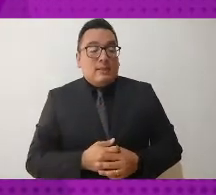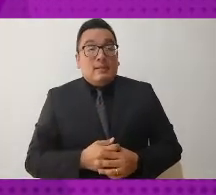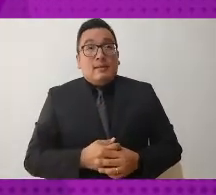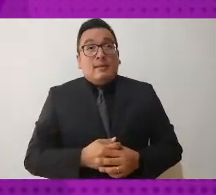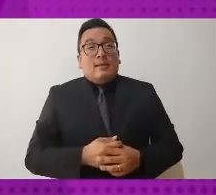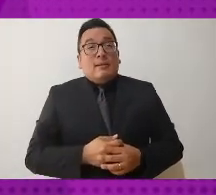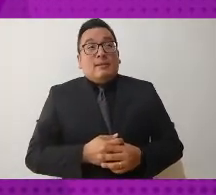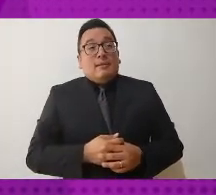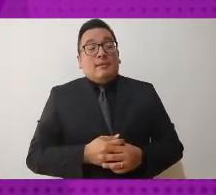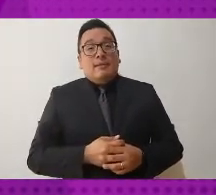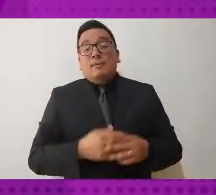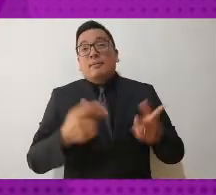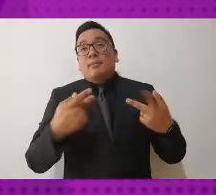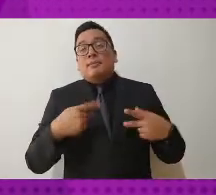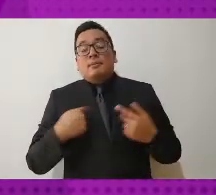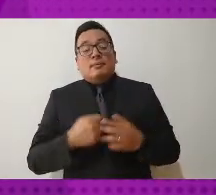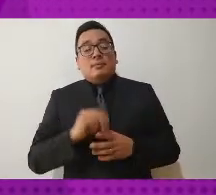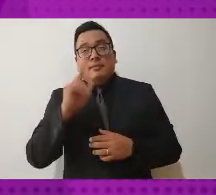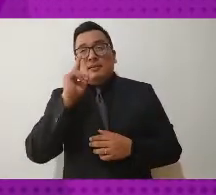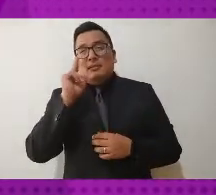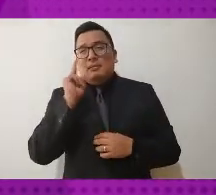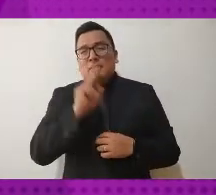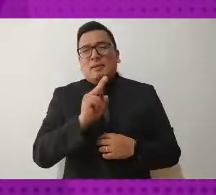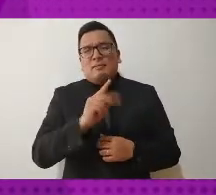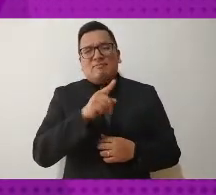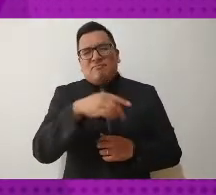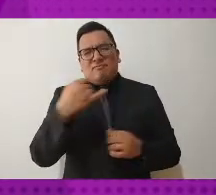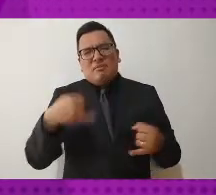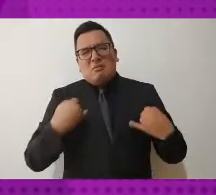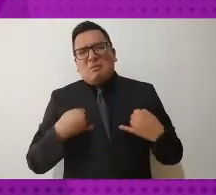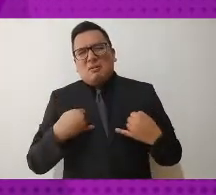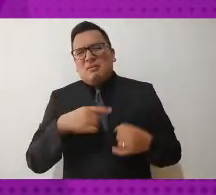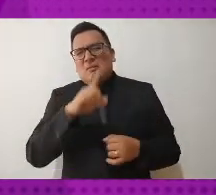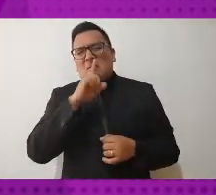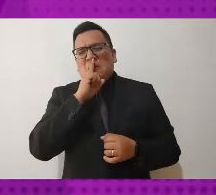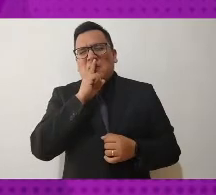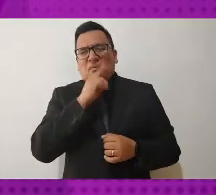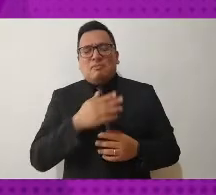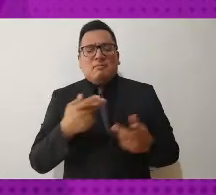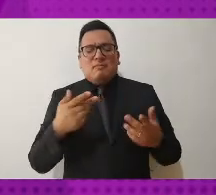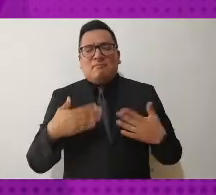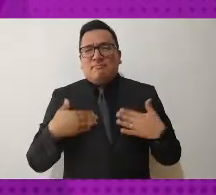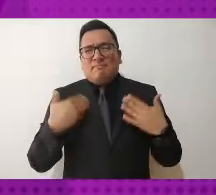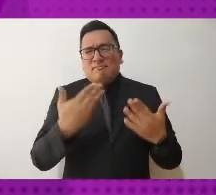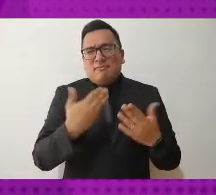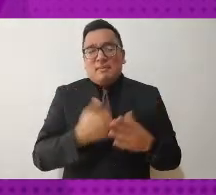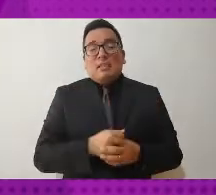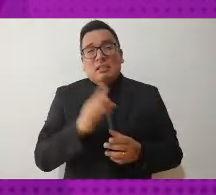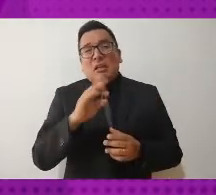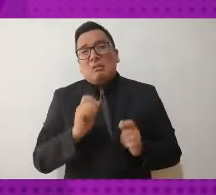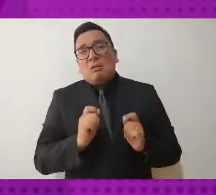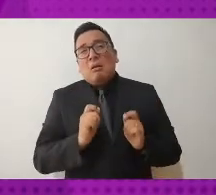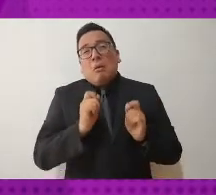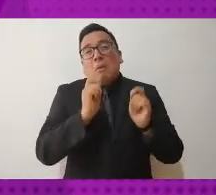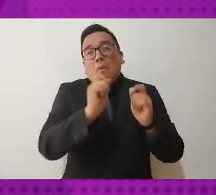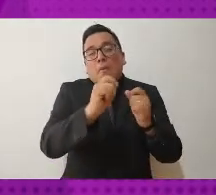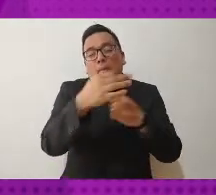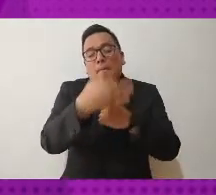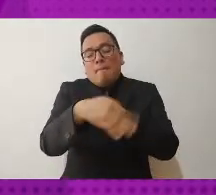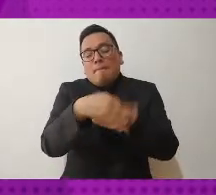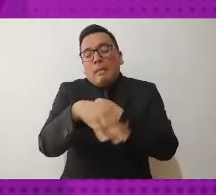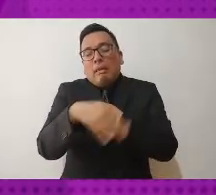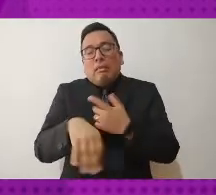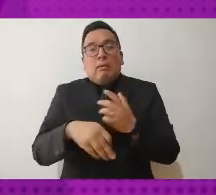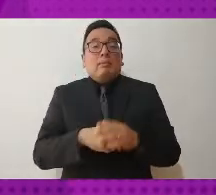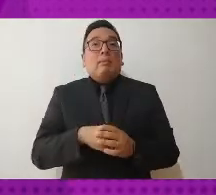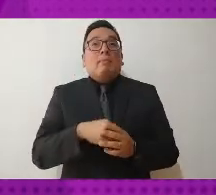problemática de primera o sea nos ven jóvenes y dicen no no le damos el espacio dejamos